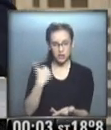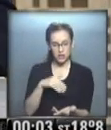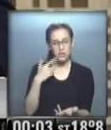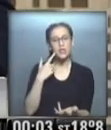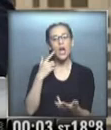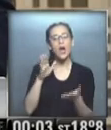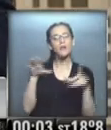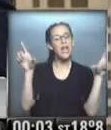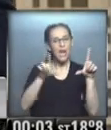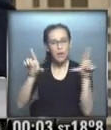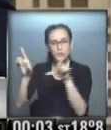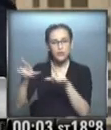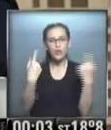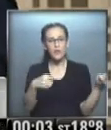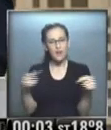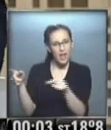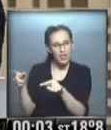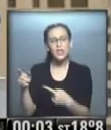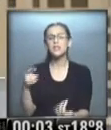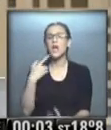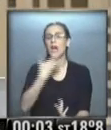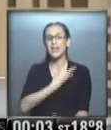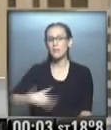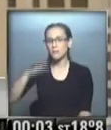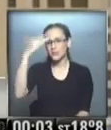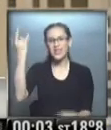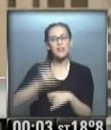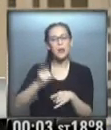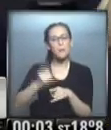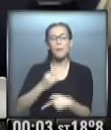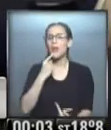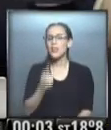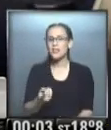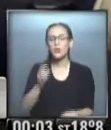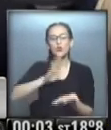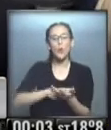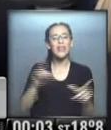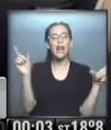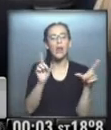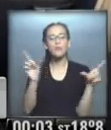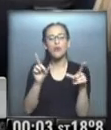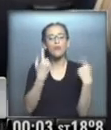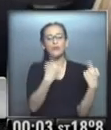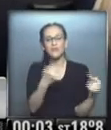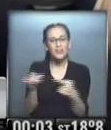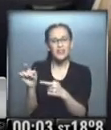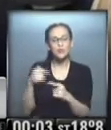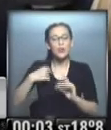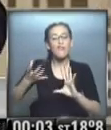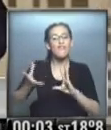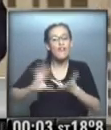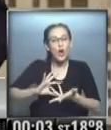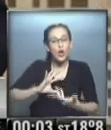contenidos audiovisuales, porque ella siempre lo dice, ¿no? Cristina siempre lo dice, los contenidos audiovisuales son una forma de